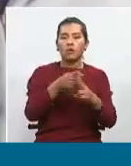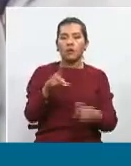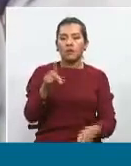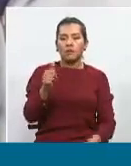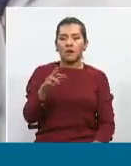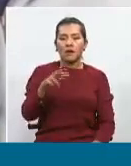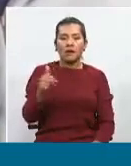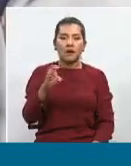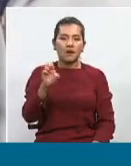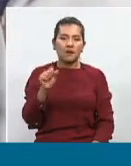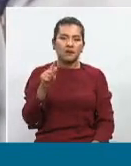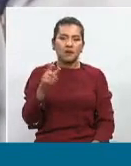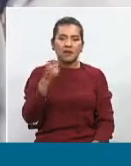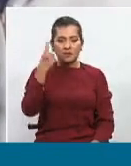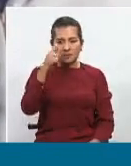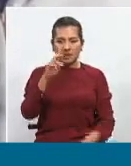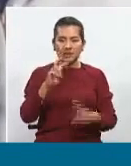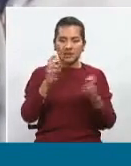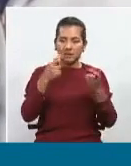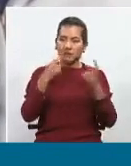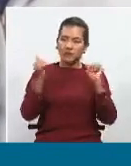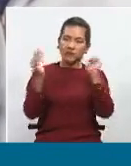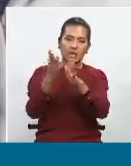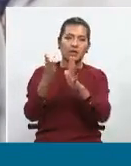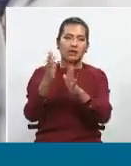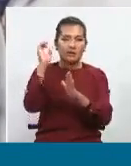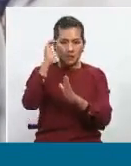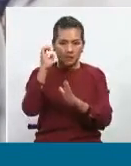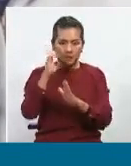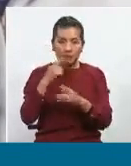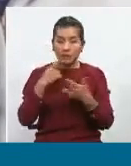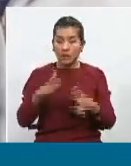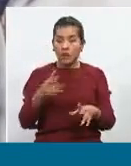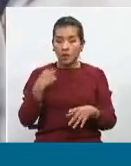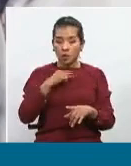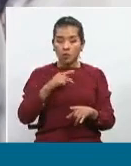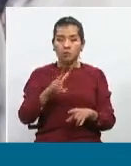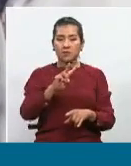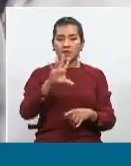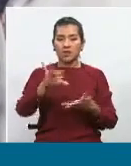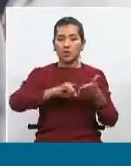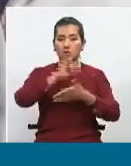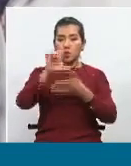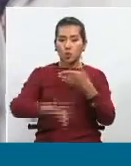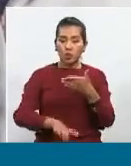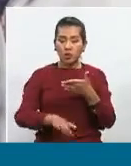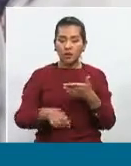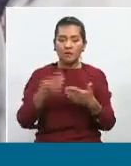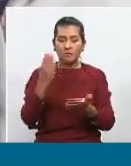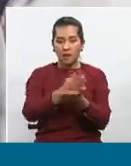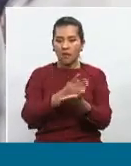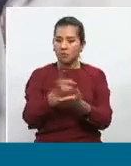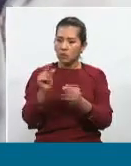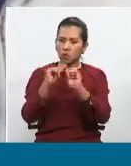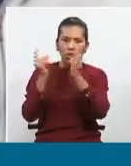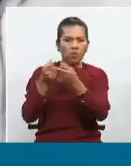recomendaba. Ha pasado un año, tuvimos un paro el 25 de julio y estaba la Unión Juvenil Cruceñista.